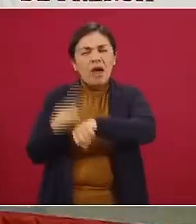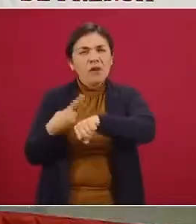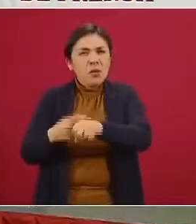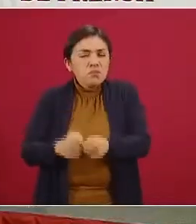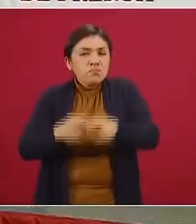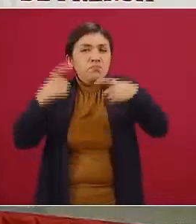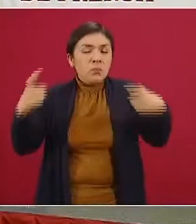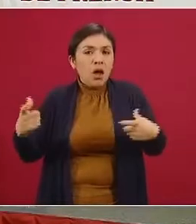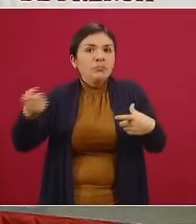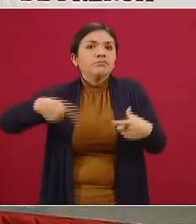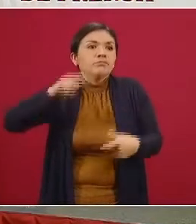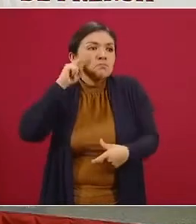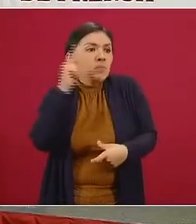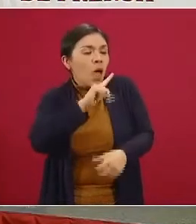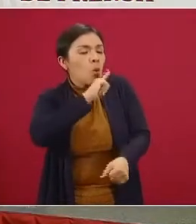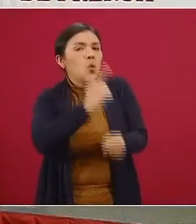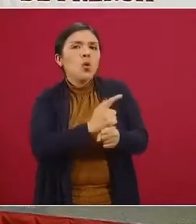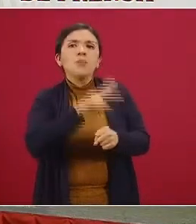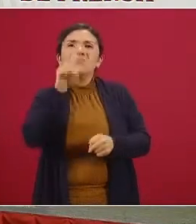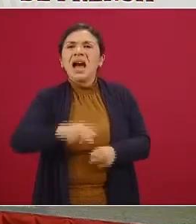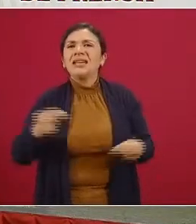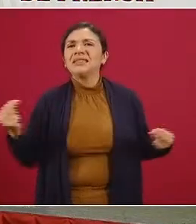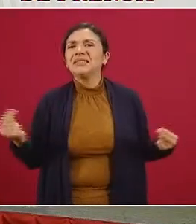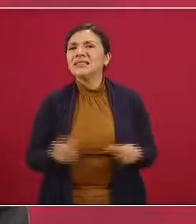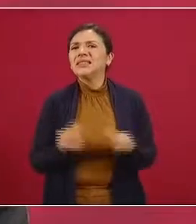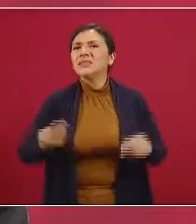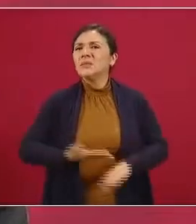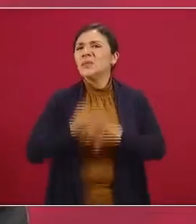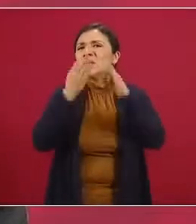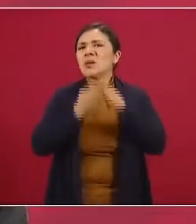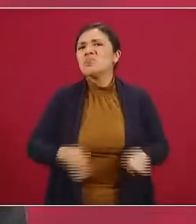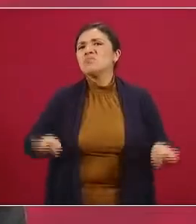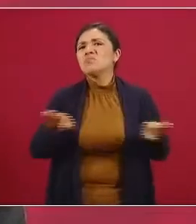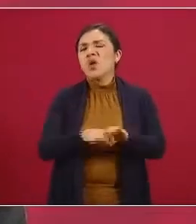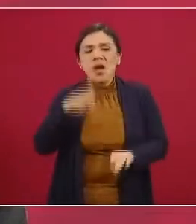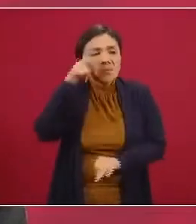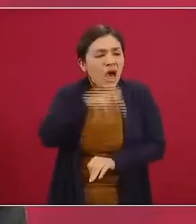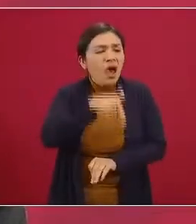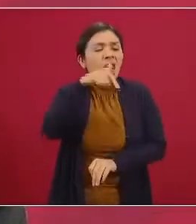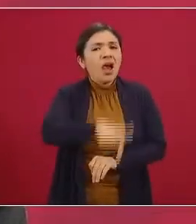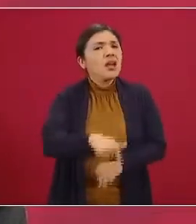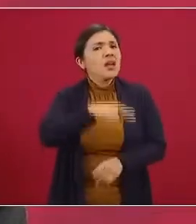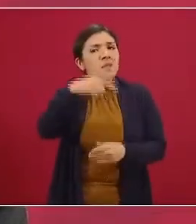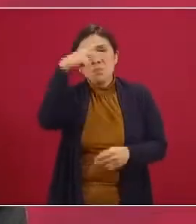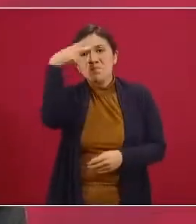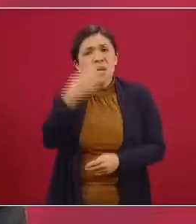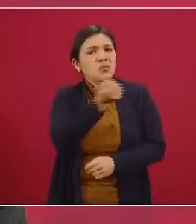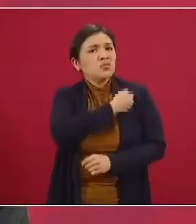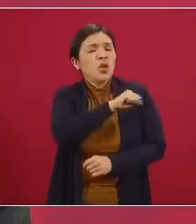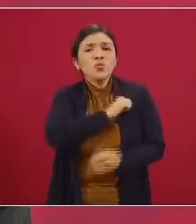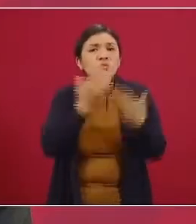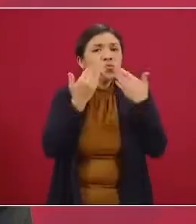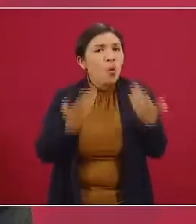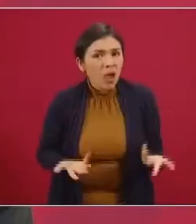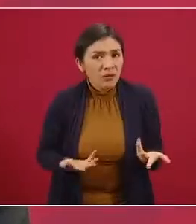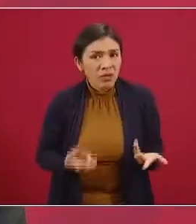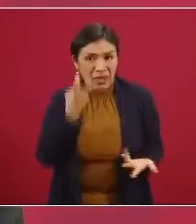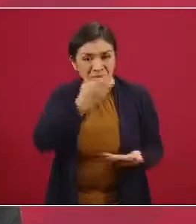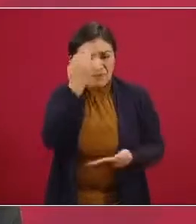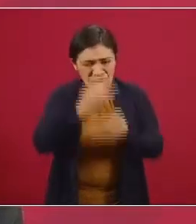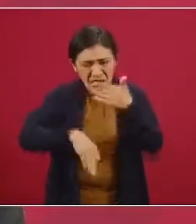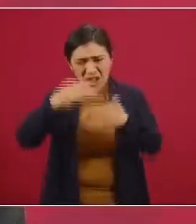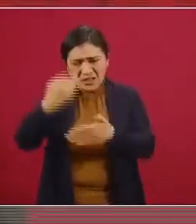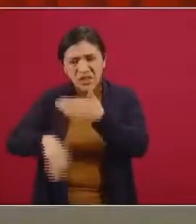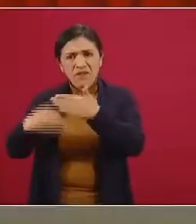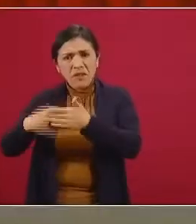se hicieron manifiestas las carencias importantísimas que tiene nuestro Sistema Nacional de Salud. Estas carencias